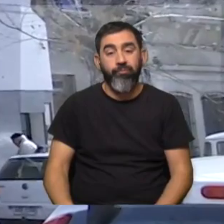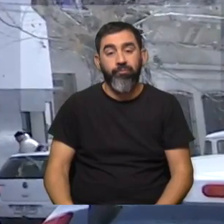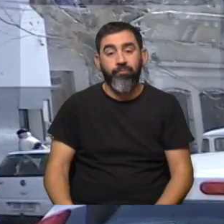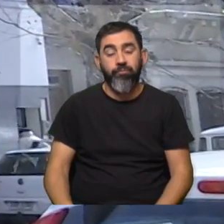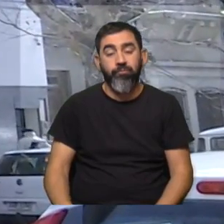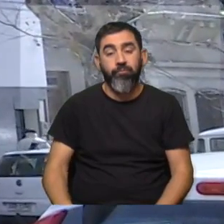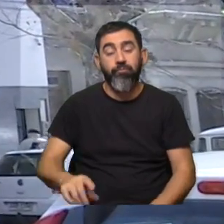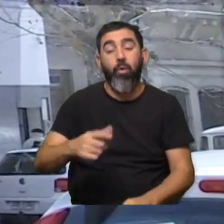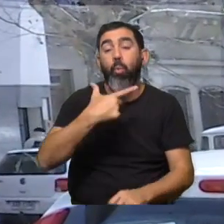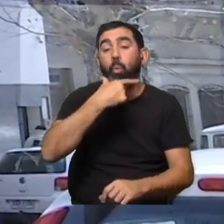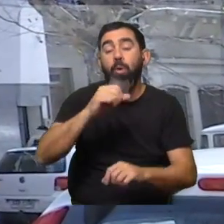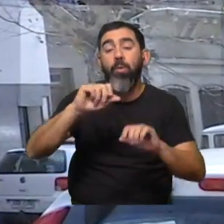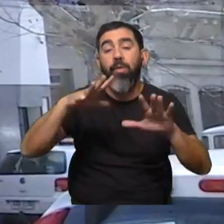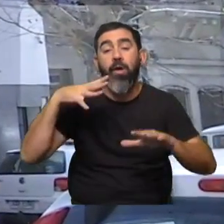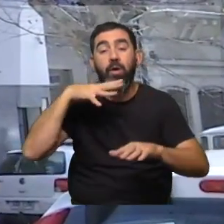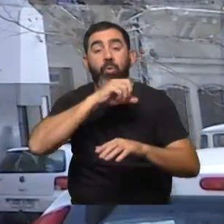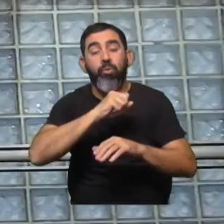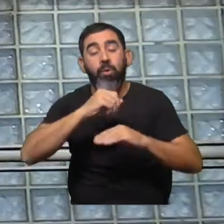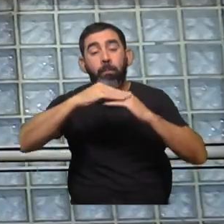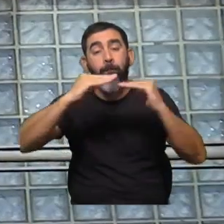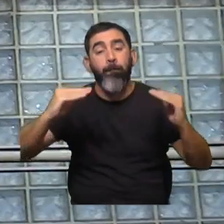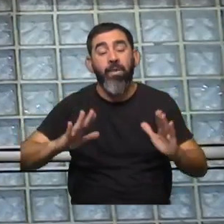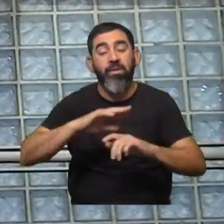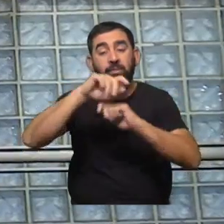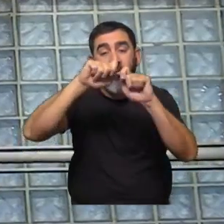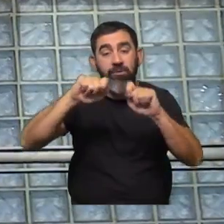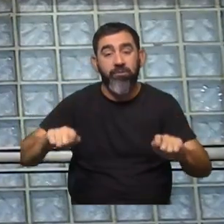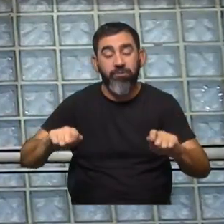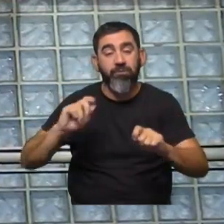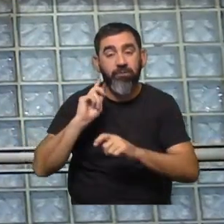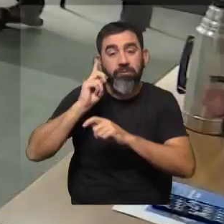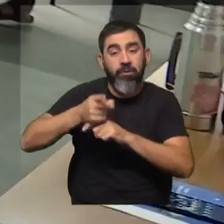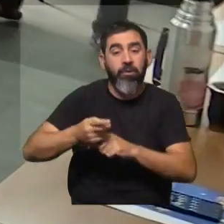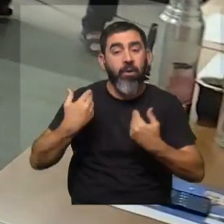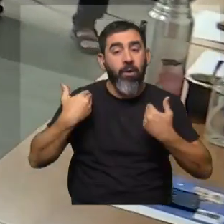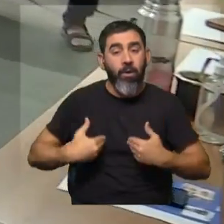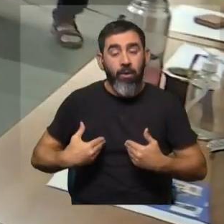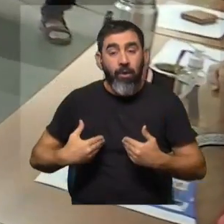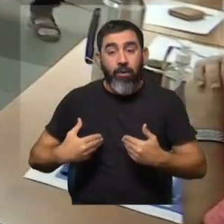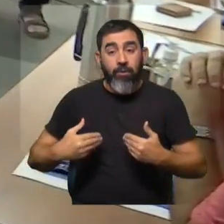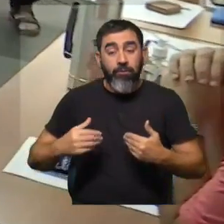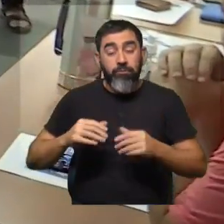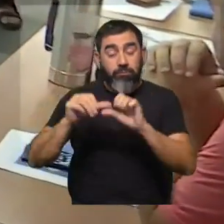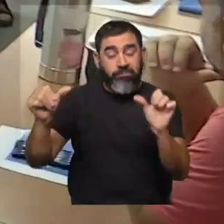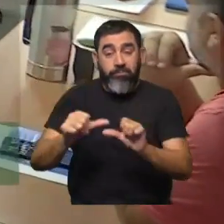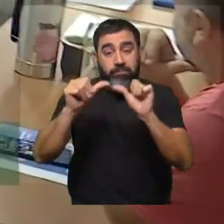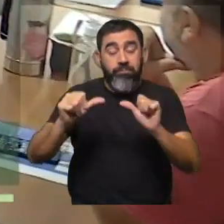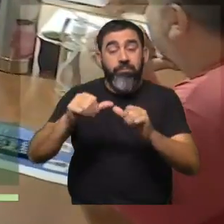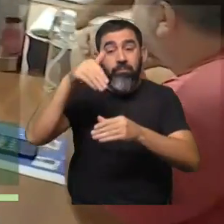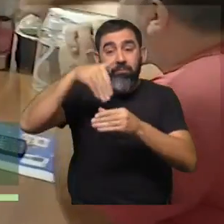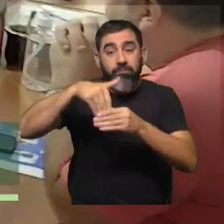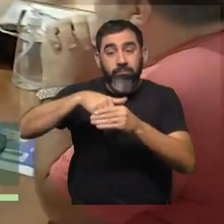el próximo jueves 10 de agosto la mesa representativa del pit cnt definirá su postura frente a una activación de un